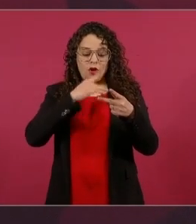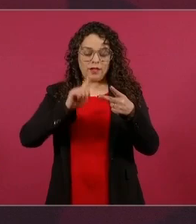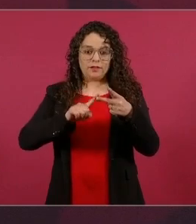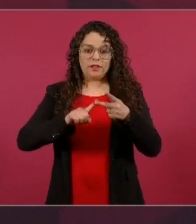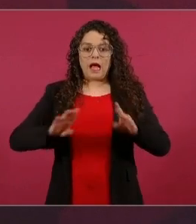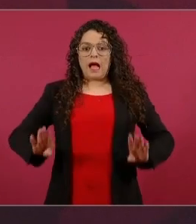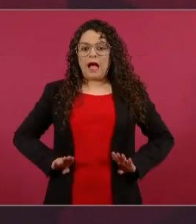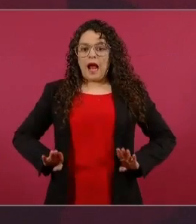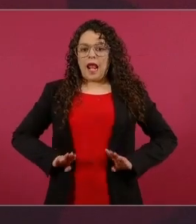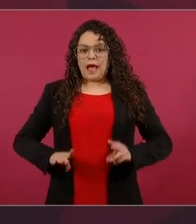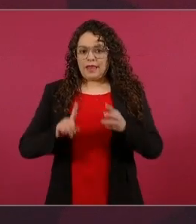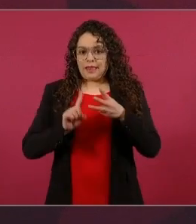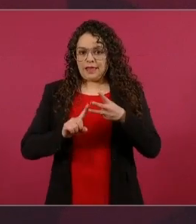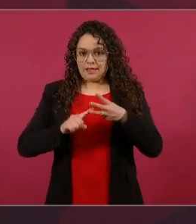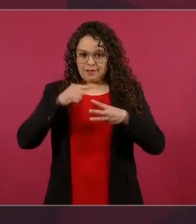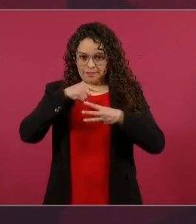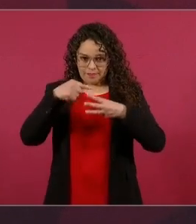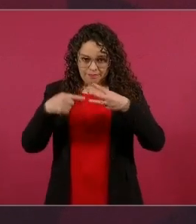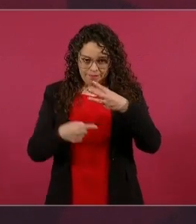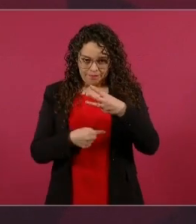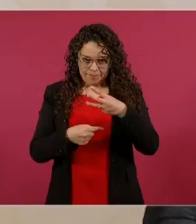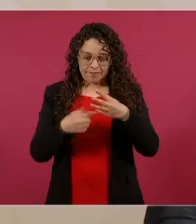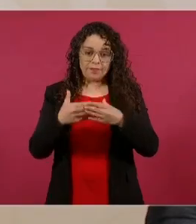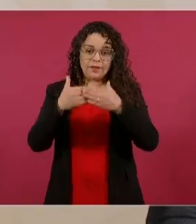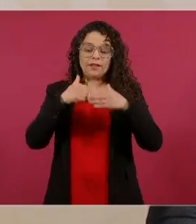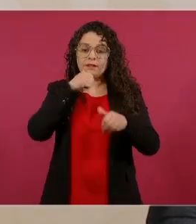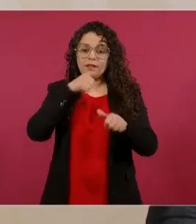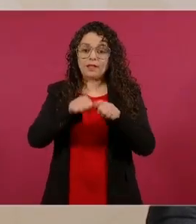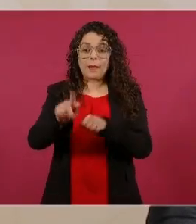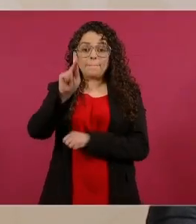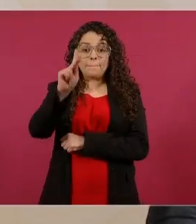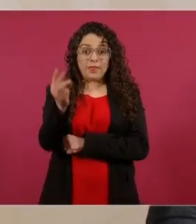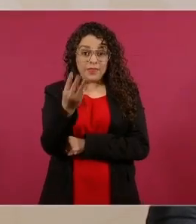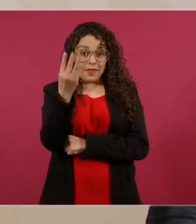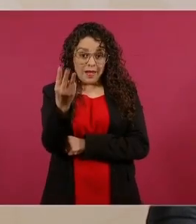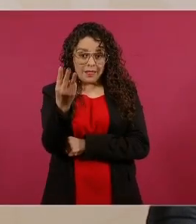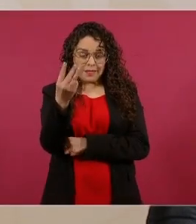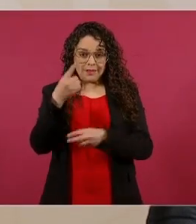carácter y las 3p